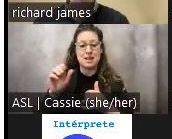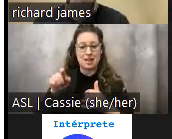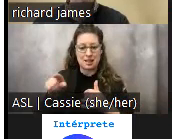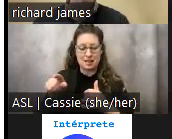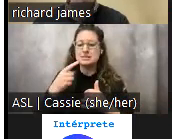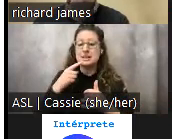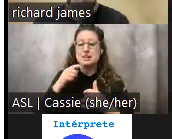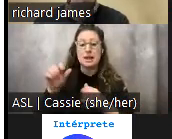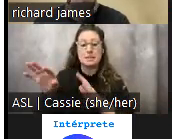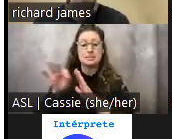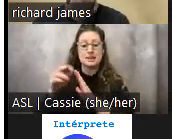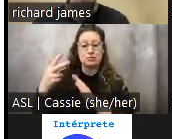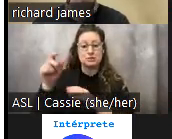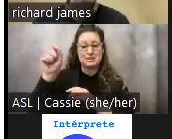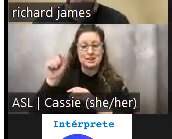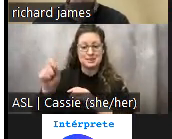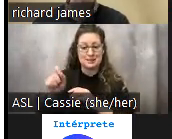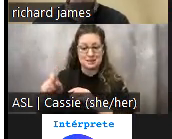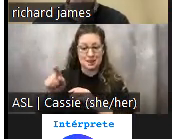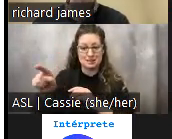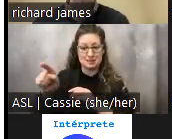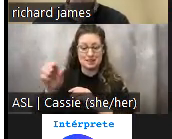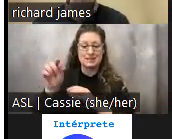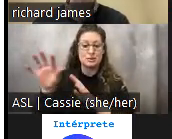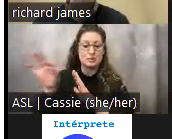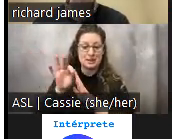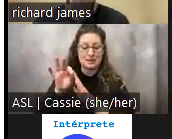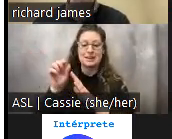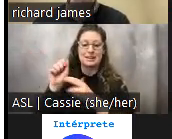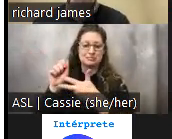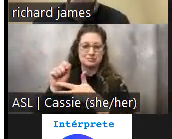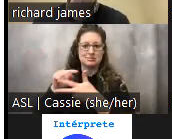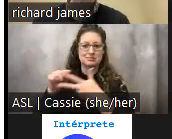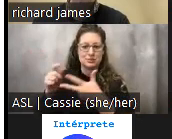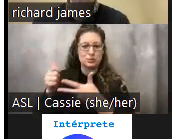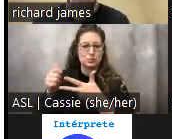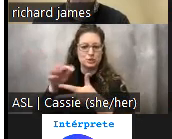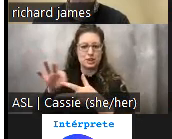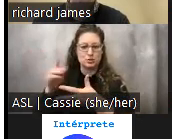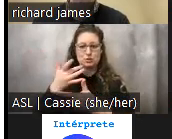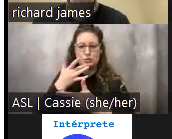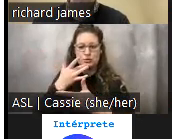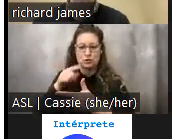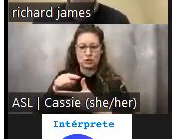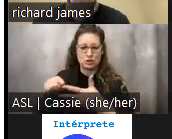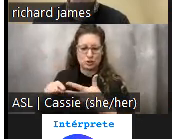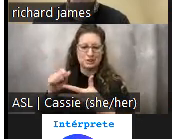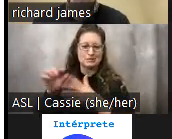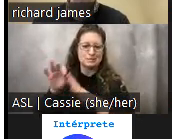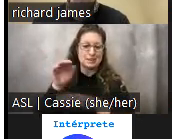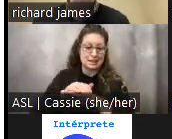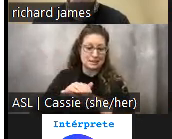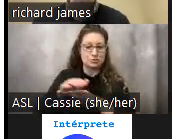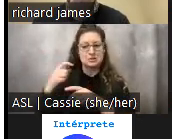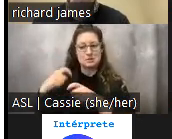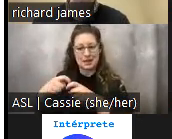language interpretation. Select English and then select done, and that's all you need to do. Si están participando a